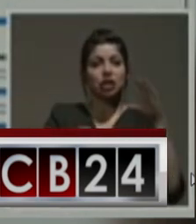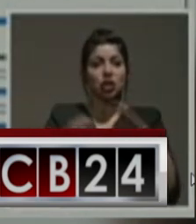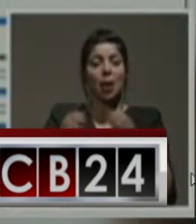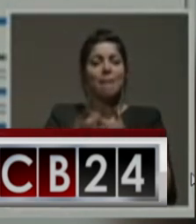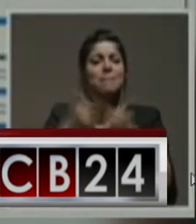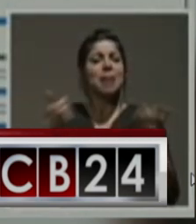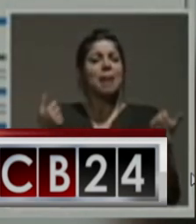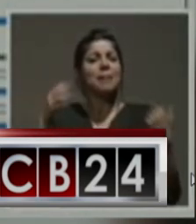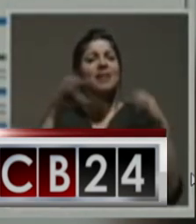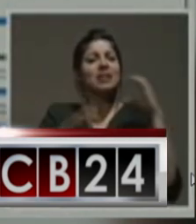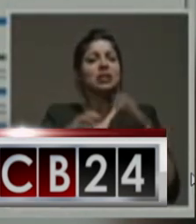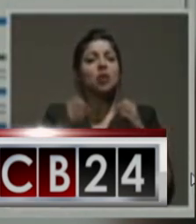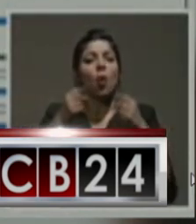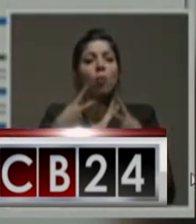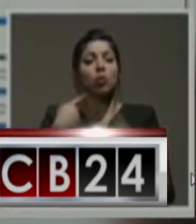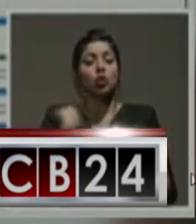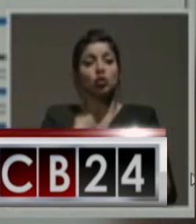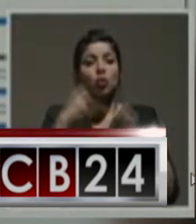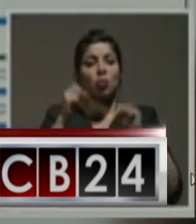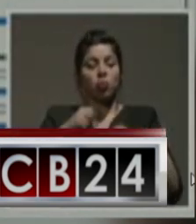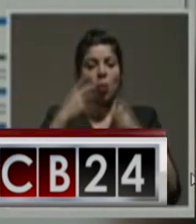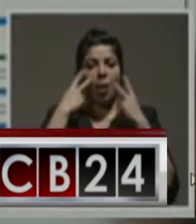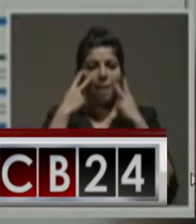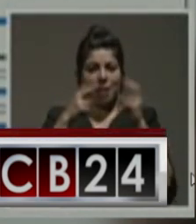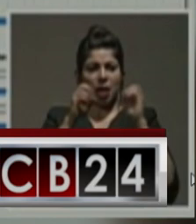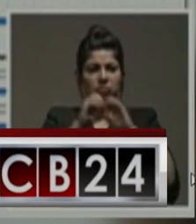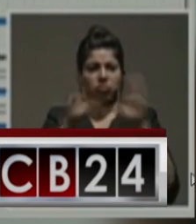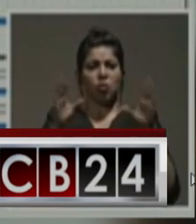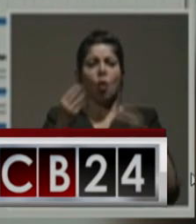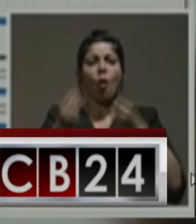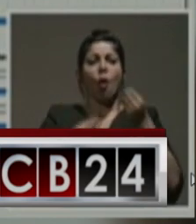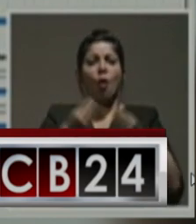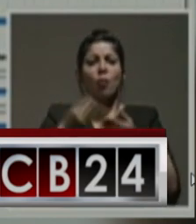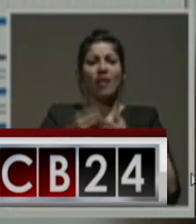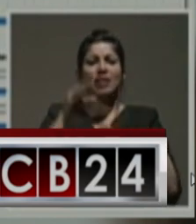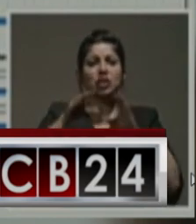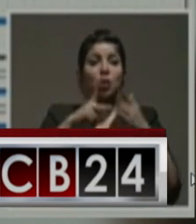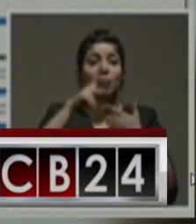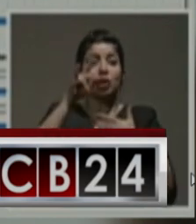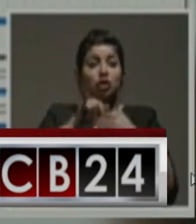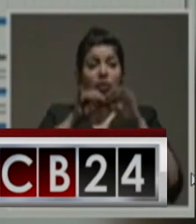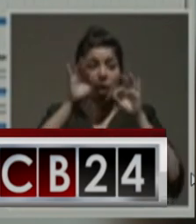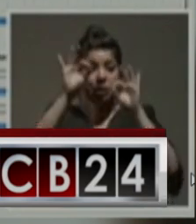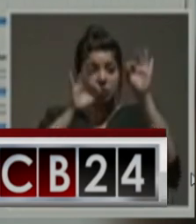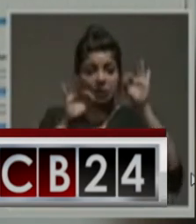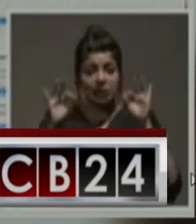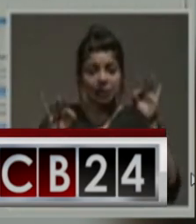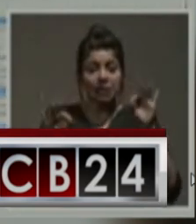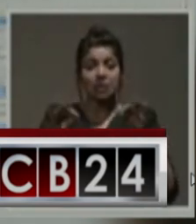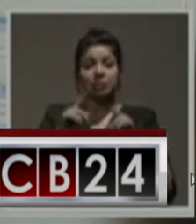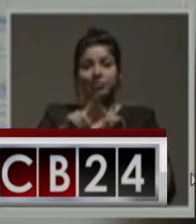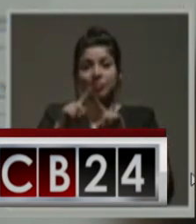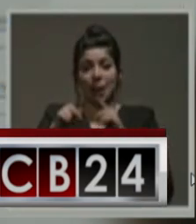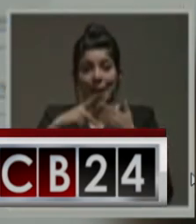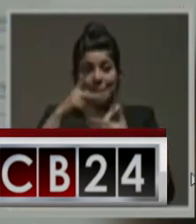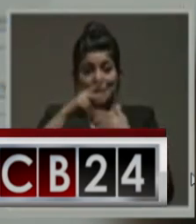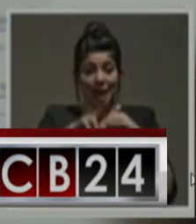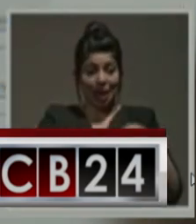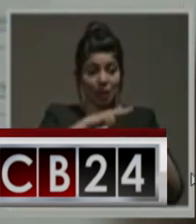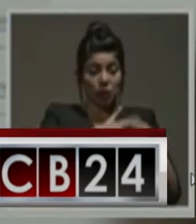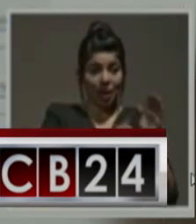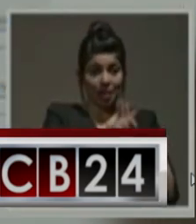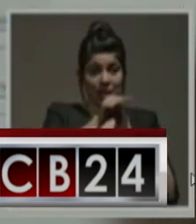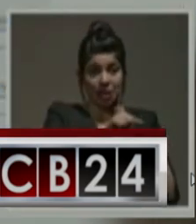de inversiones nos posibilita visualizar cómo está la inversión, todos los proyectos de inversión pública contenidos en este Plan Nacional